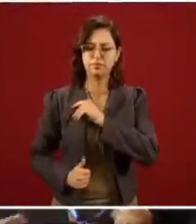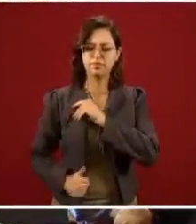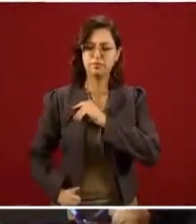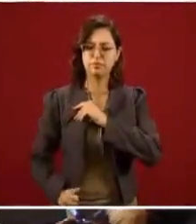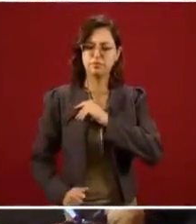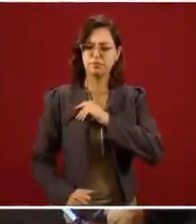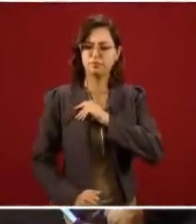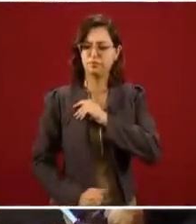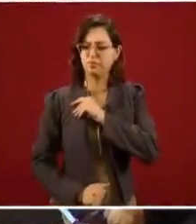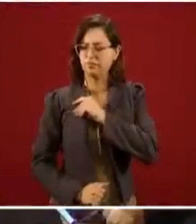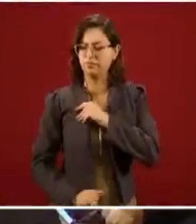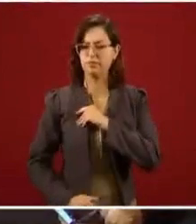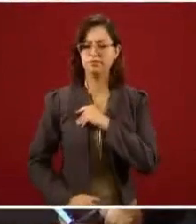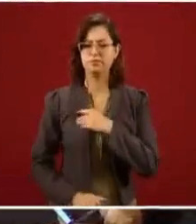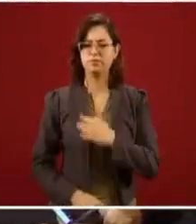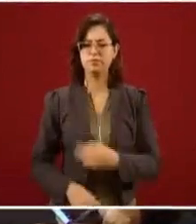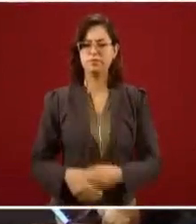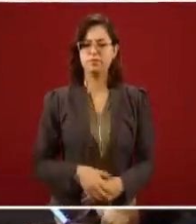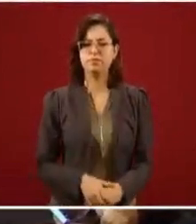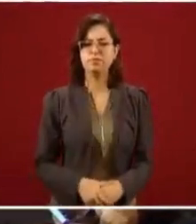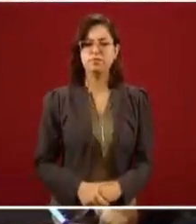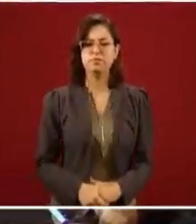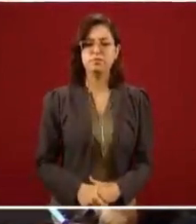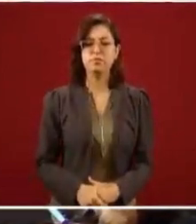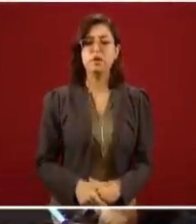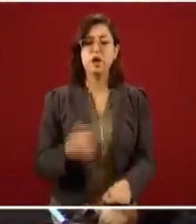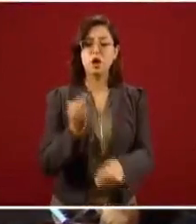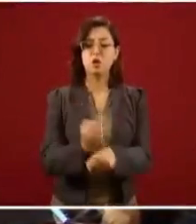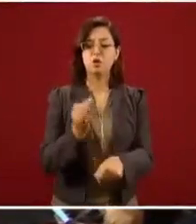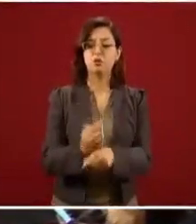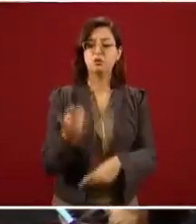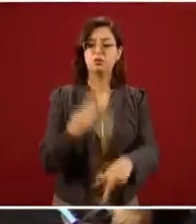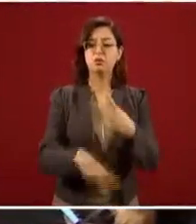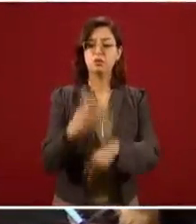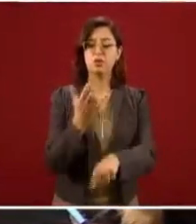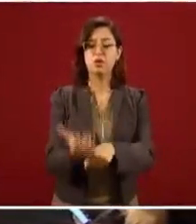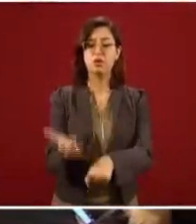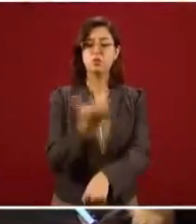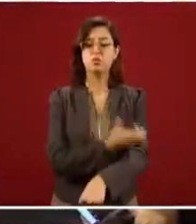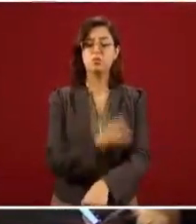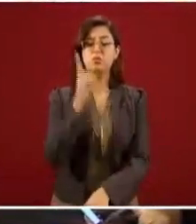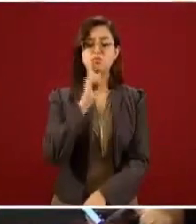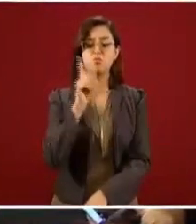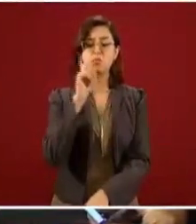una invitada, o sea, que nos acompaña, es una periodista